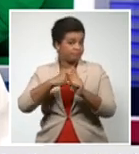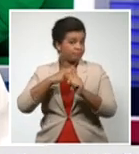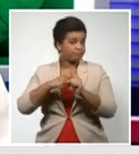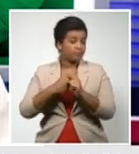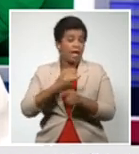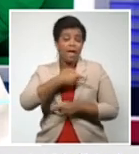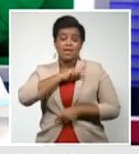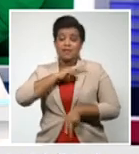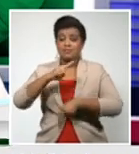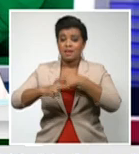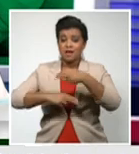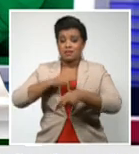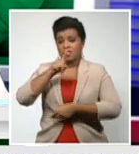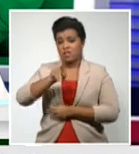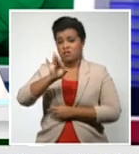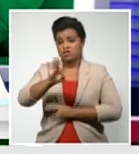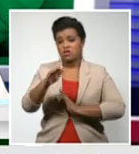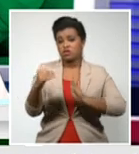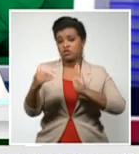procesaron